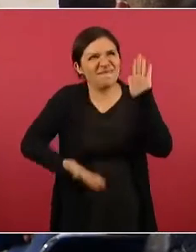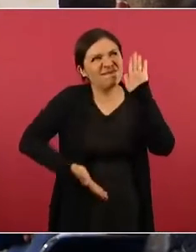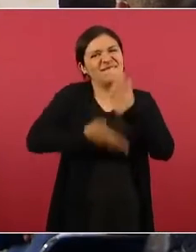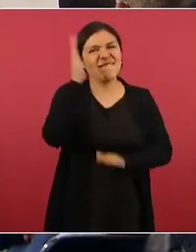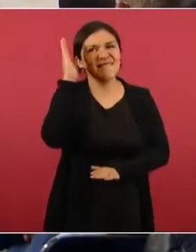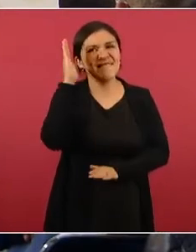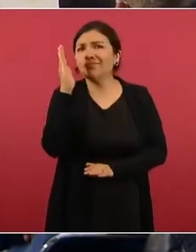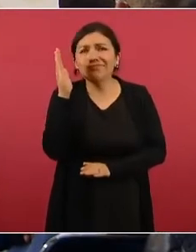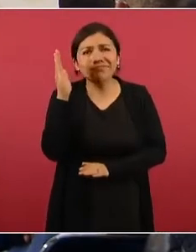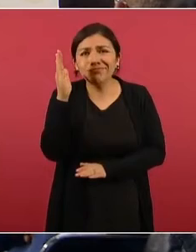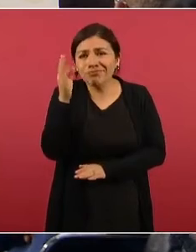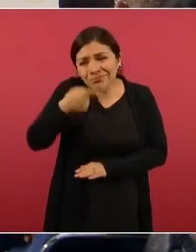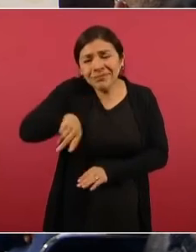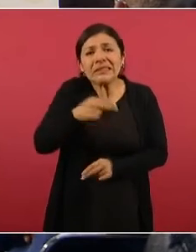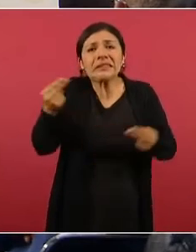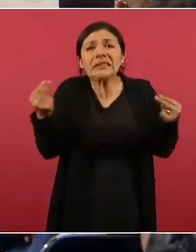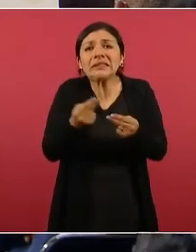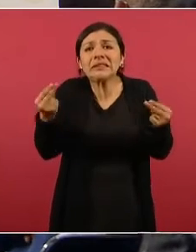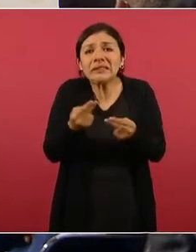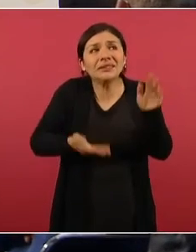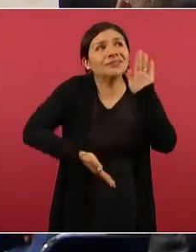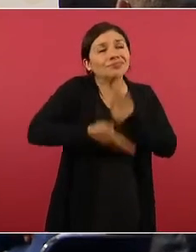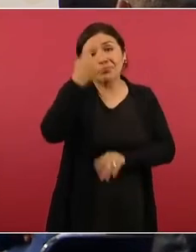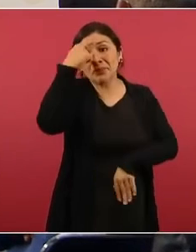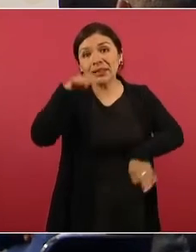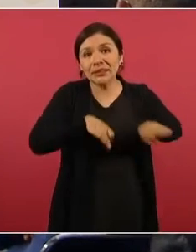lo hacen por necesidad.